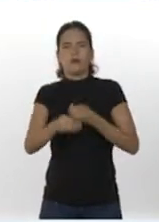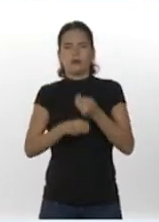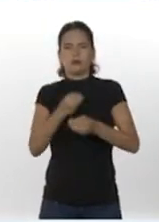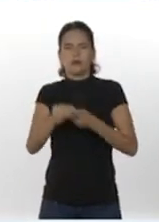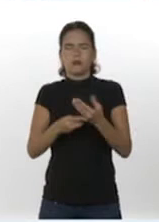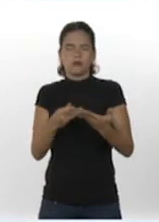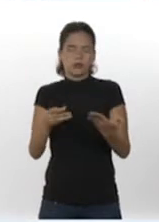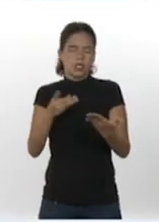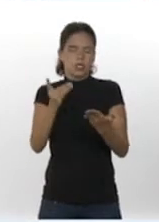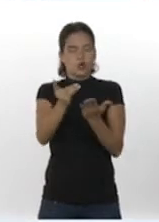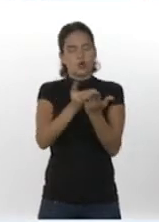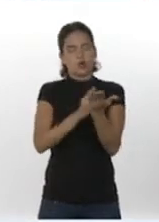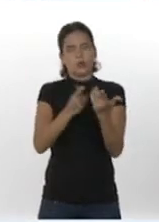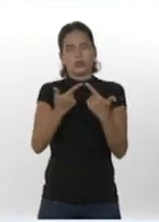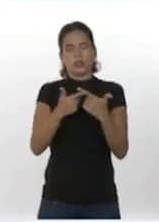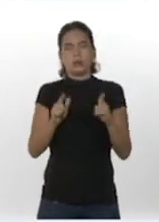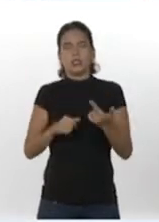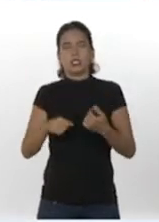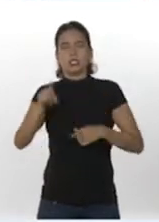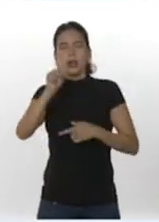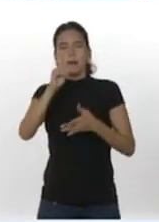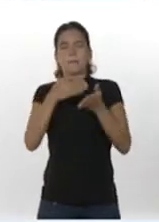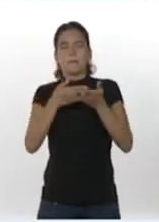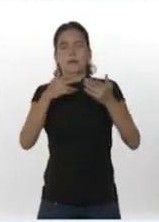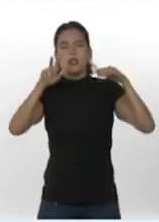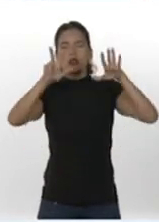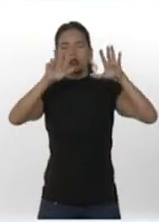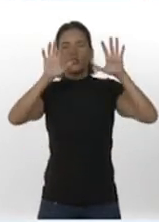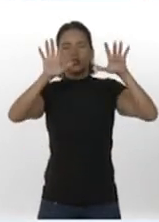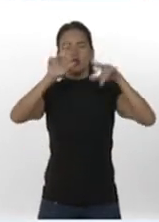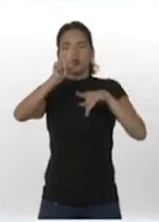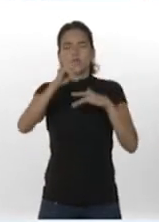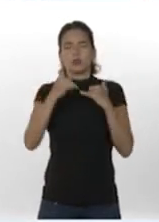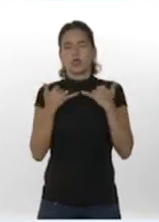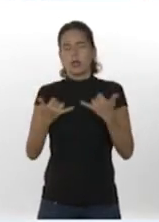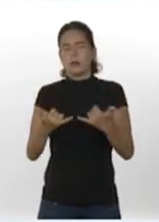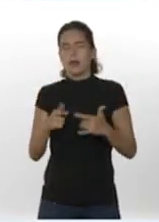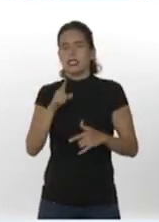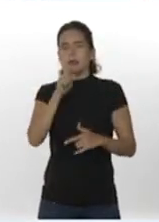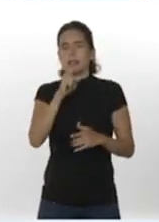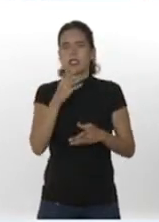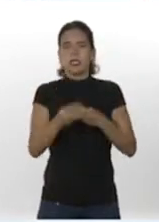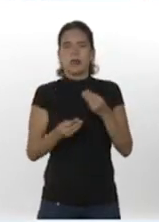Acta de Independencia en 1811. Pero ¿qué sucede? A pesar